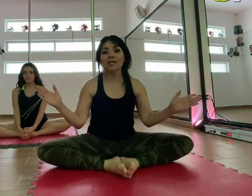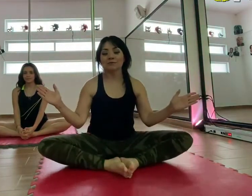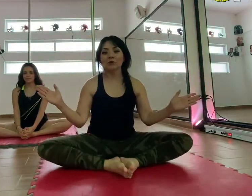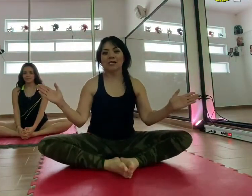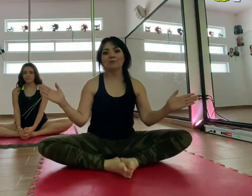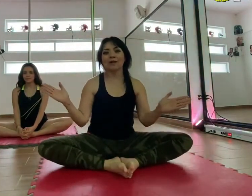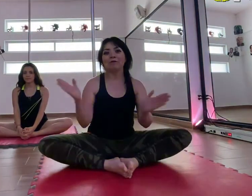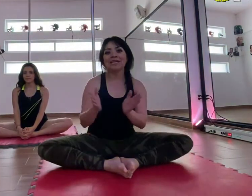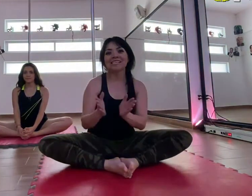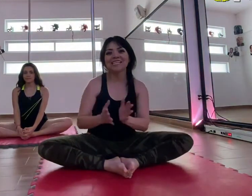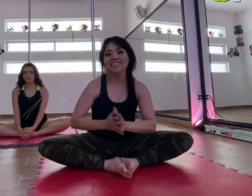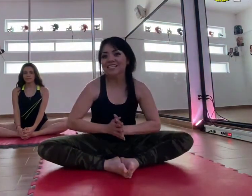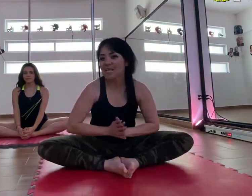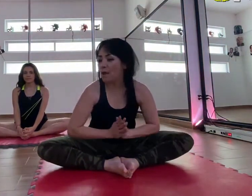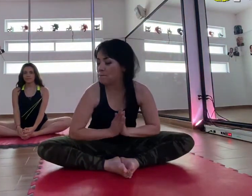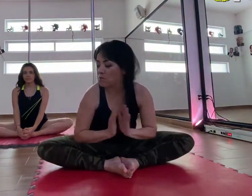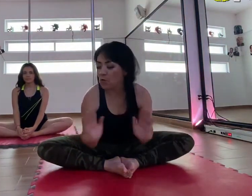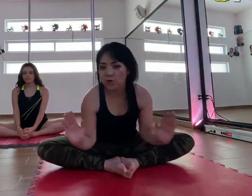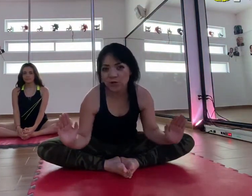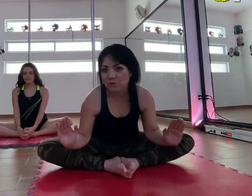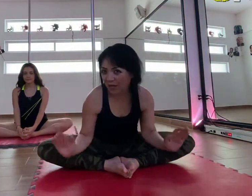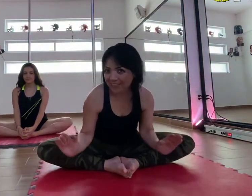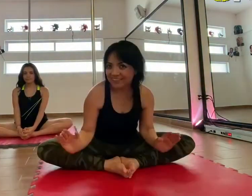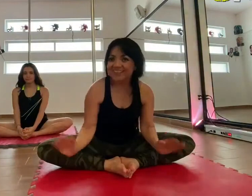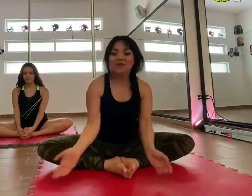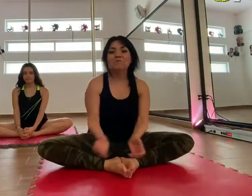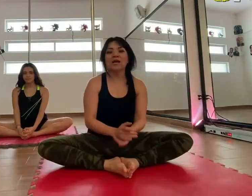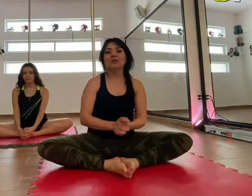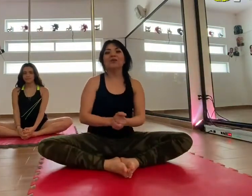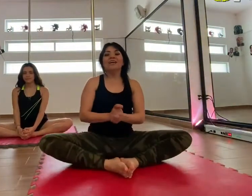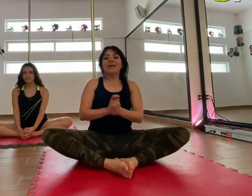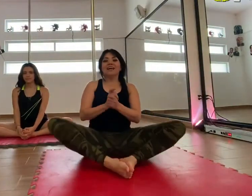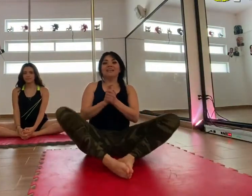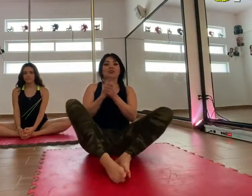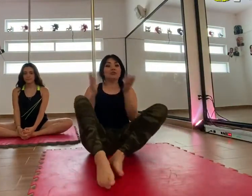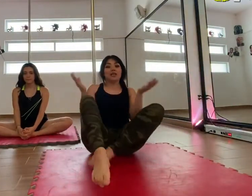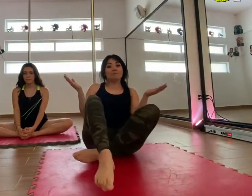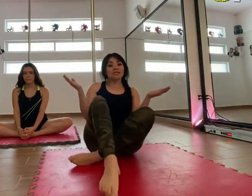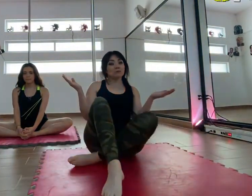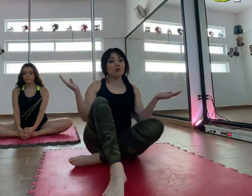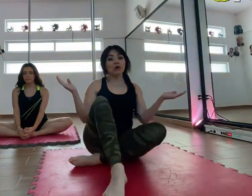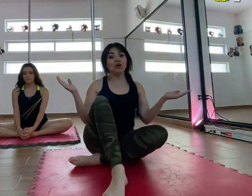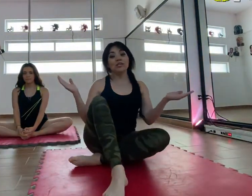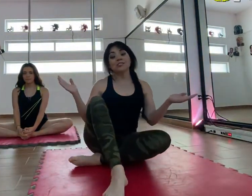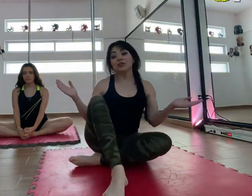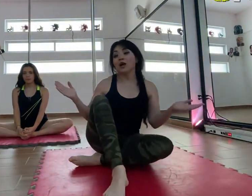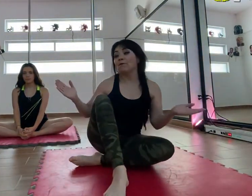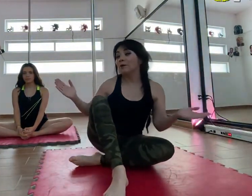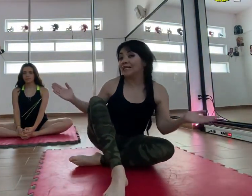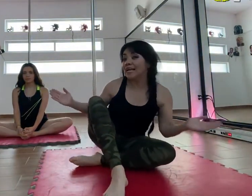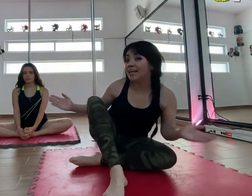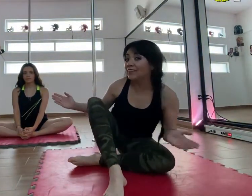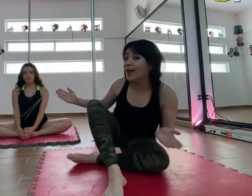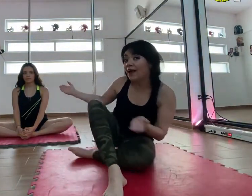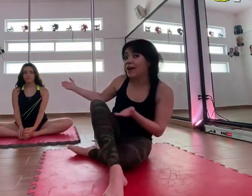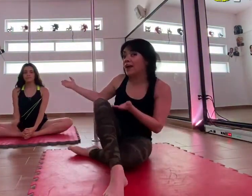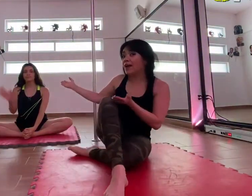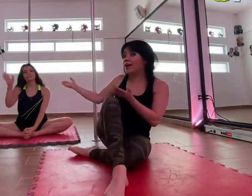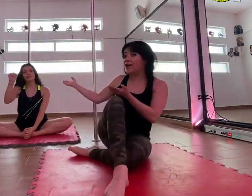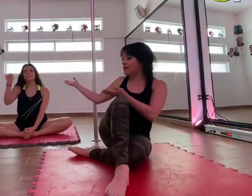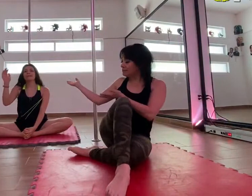consejos para todas las mujeres para verse, sentirse muy bien. Bueno, yo soy la Miss Moon, hoy estoy acompañada